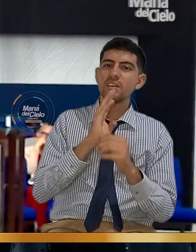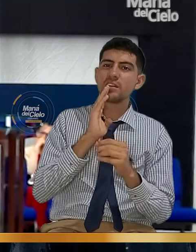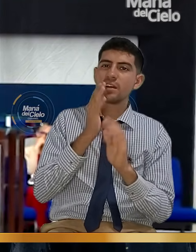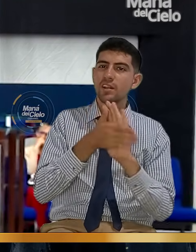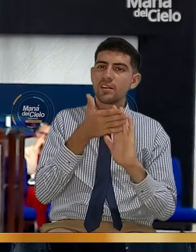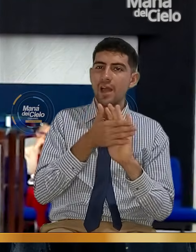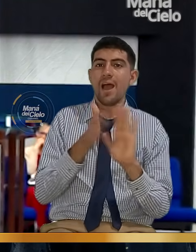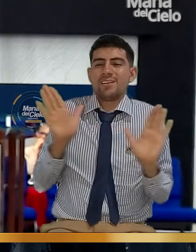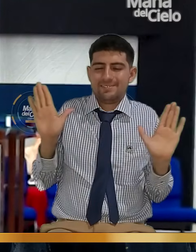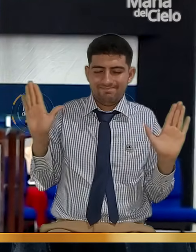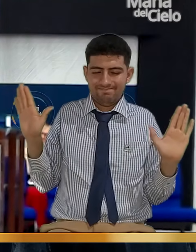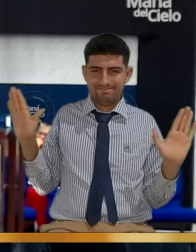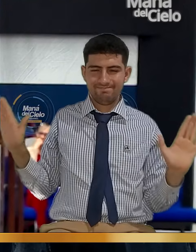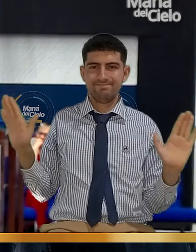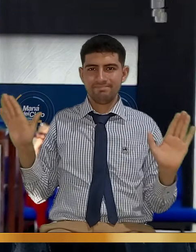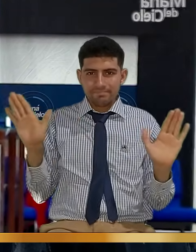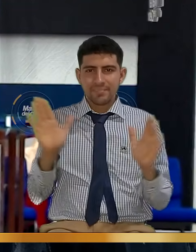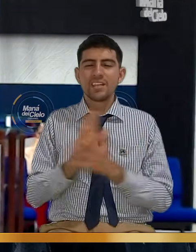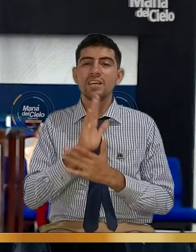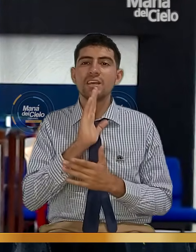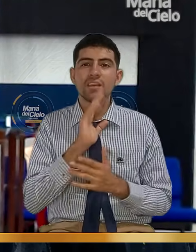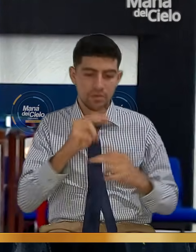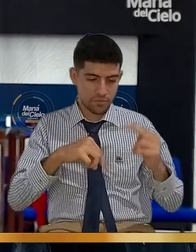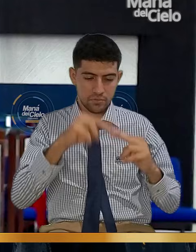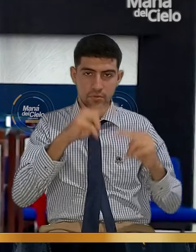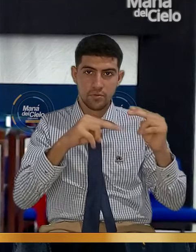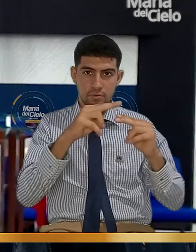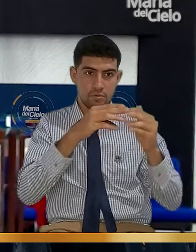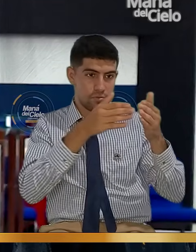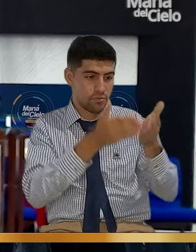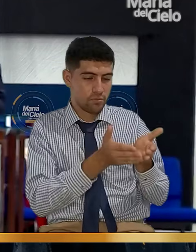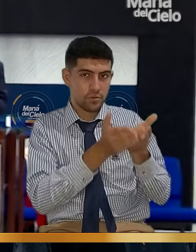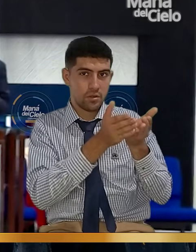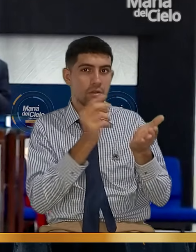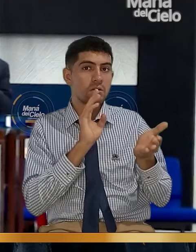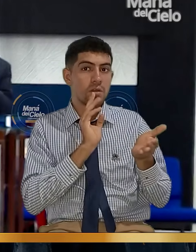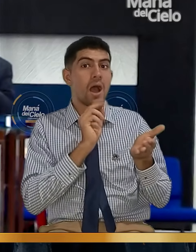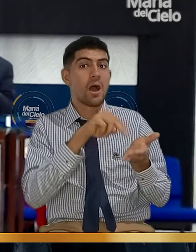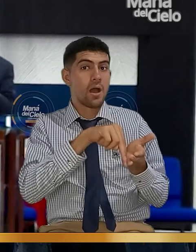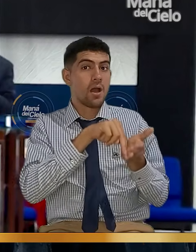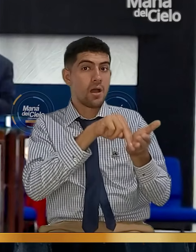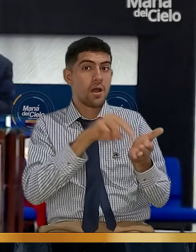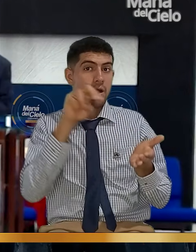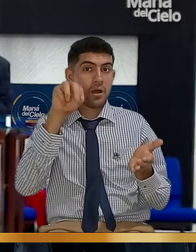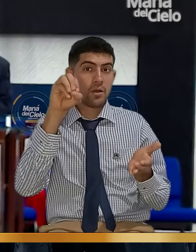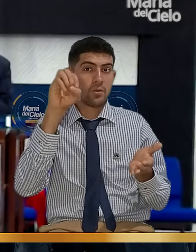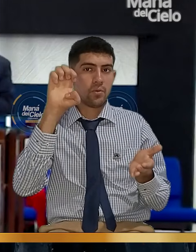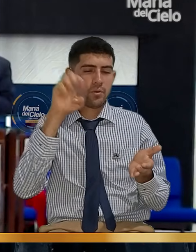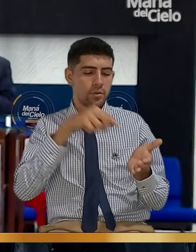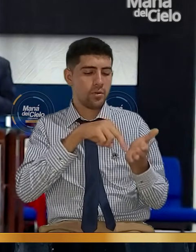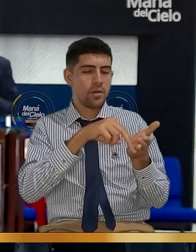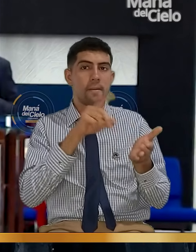escrituras. Porque aquí está la vida eterna y son las que dan testimonio de nuestro